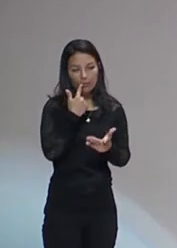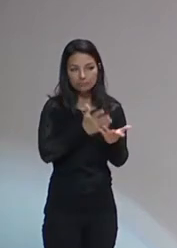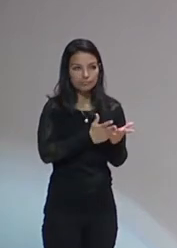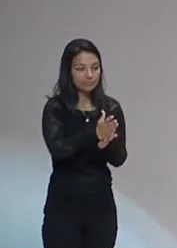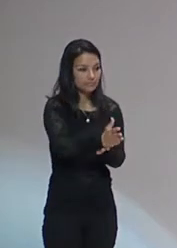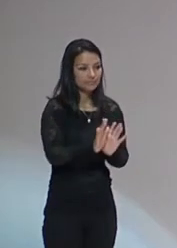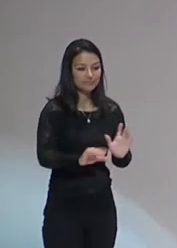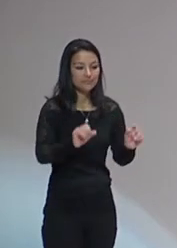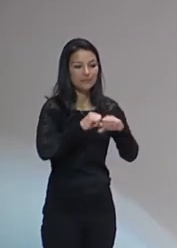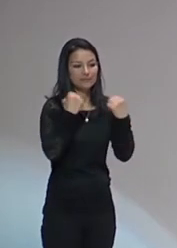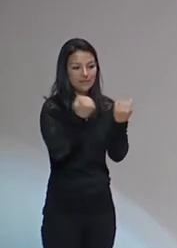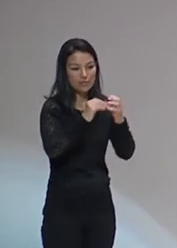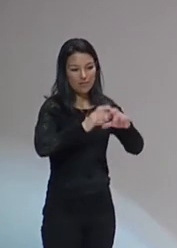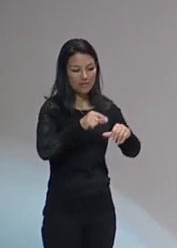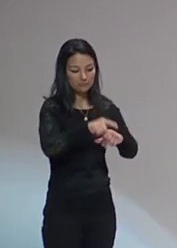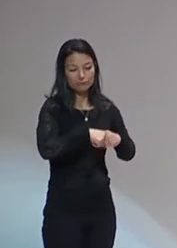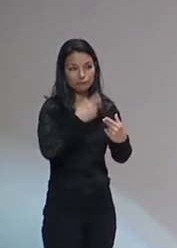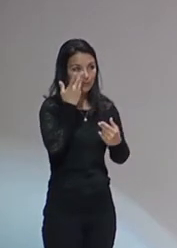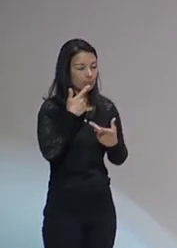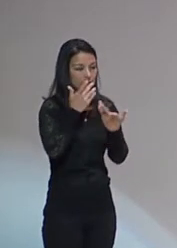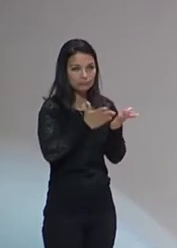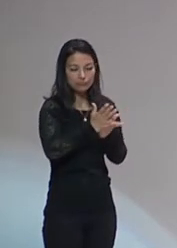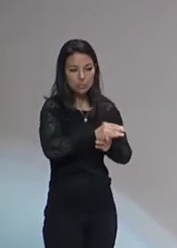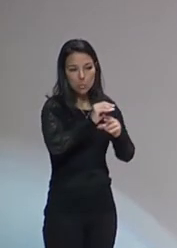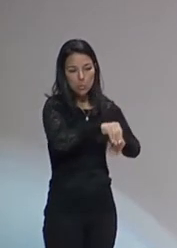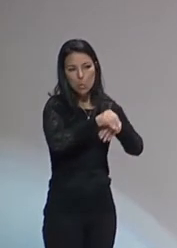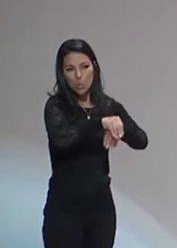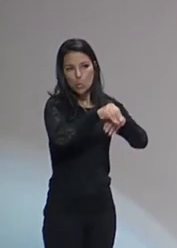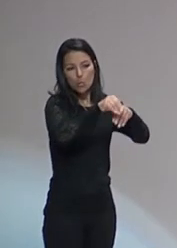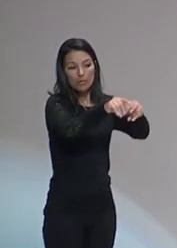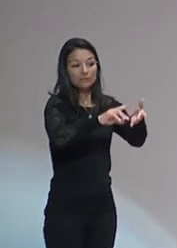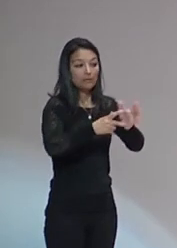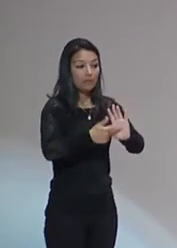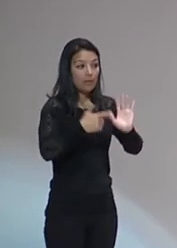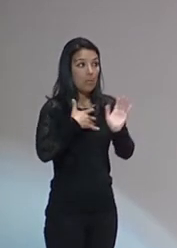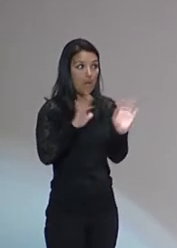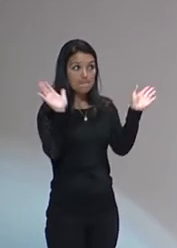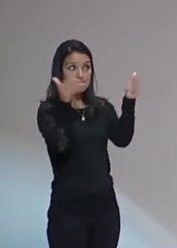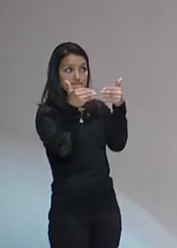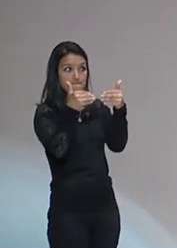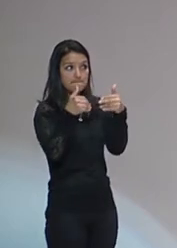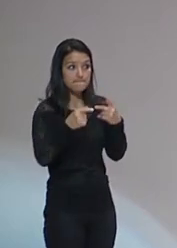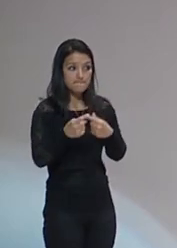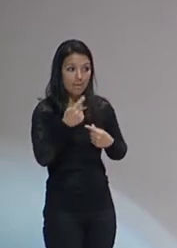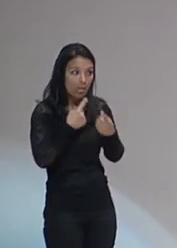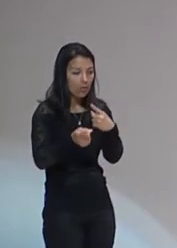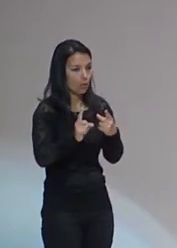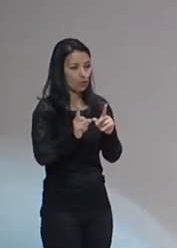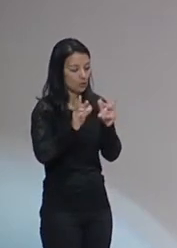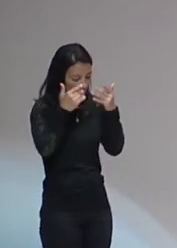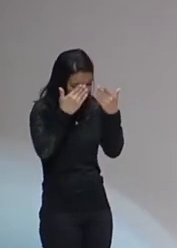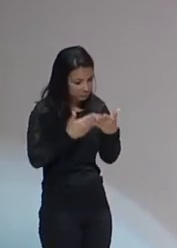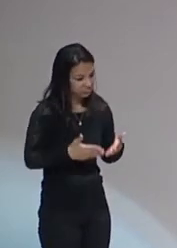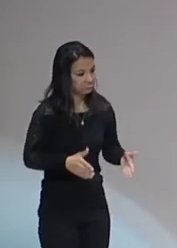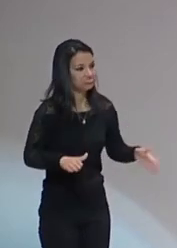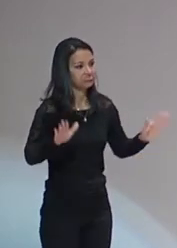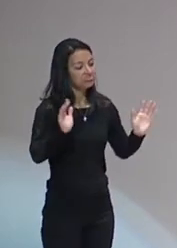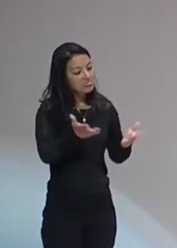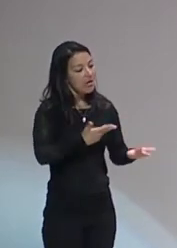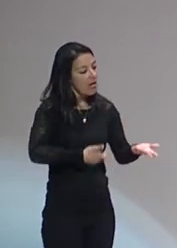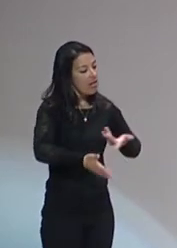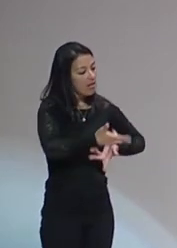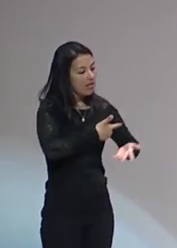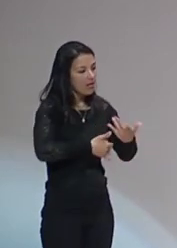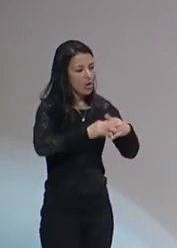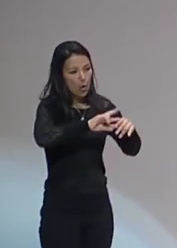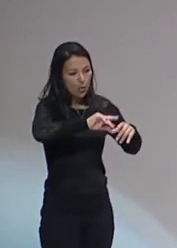que necesita estar abierto al diálogo para poder tener en cuenta esas otras opciones